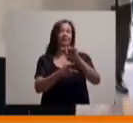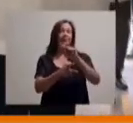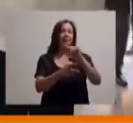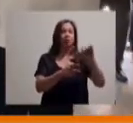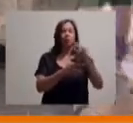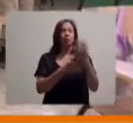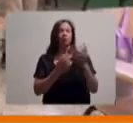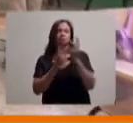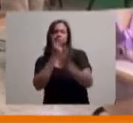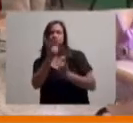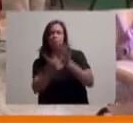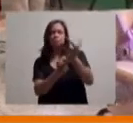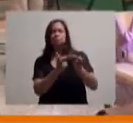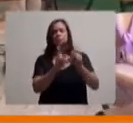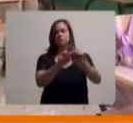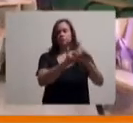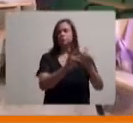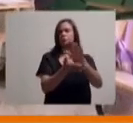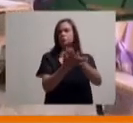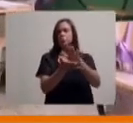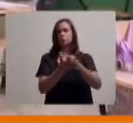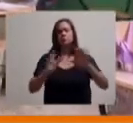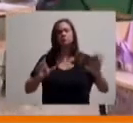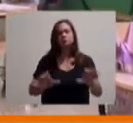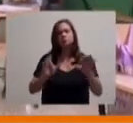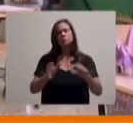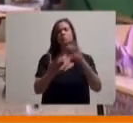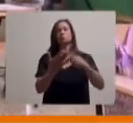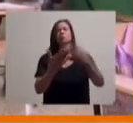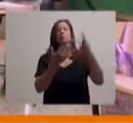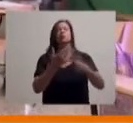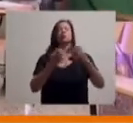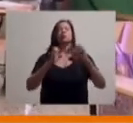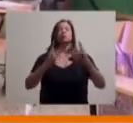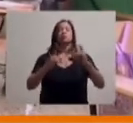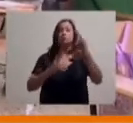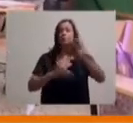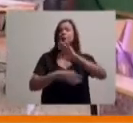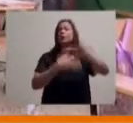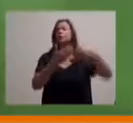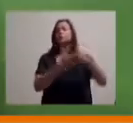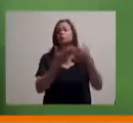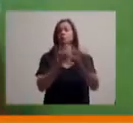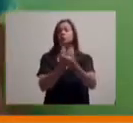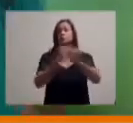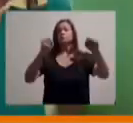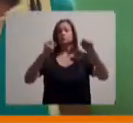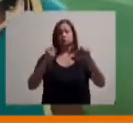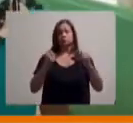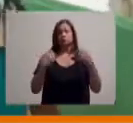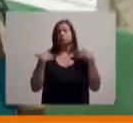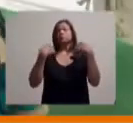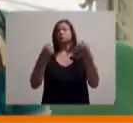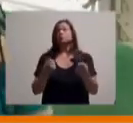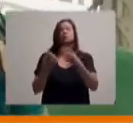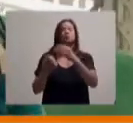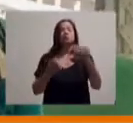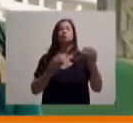los niños son los principales propagadores, que generalmente no manifiestan síntomas y que llevarían este virus a las